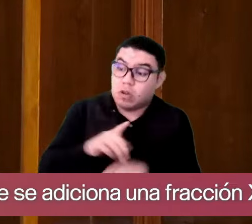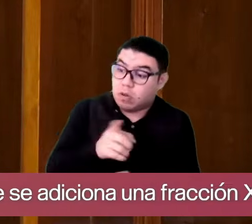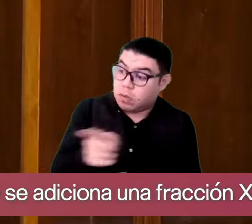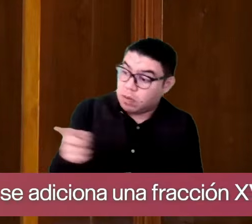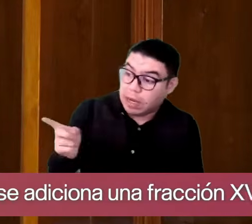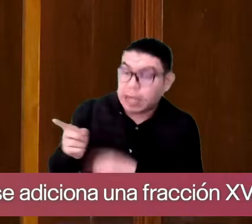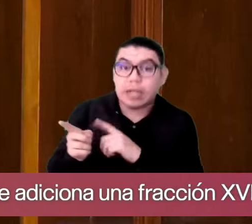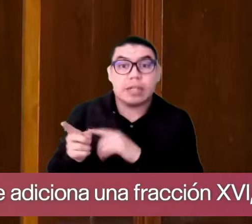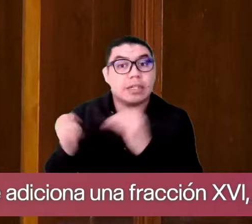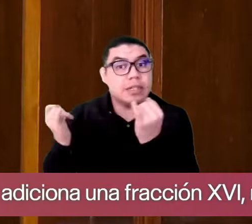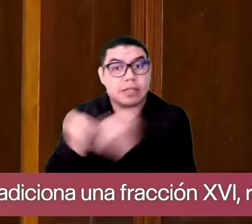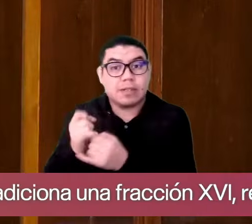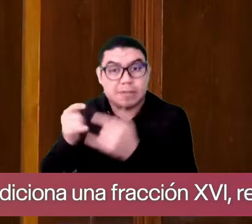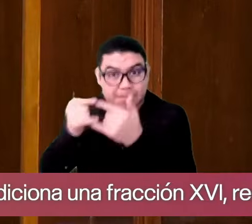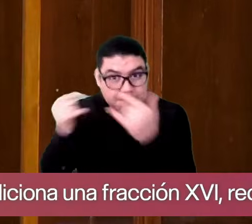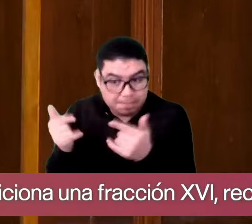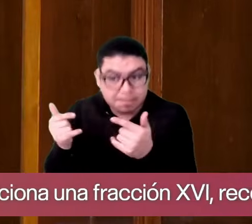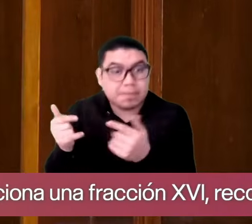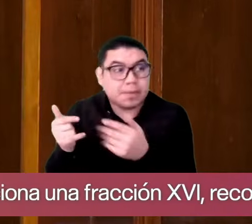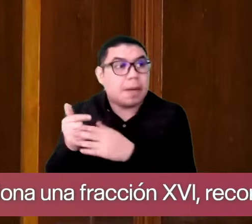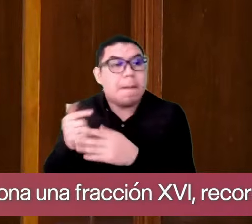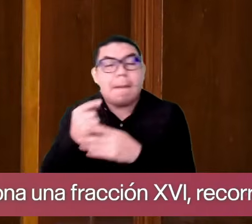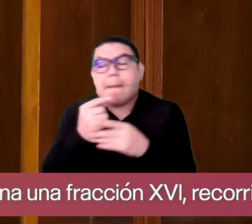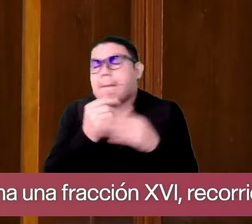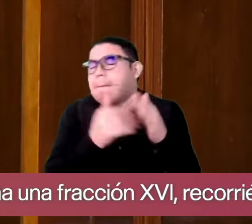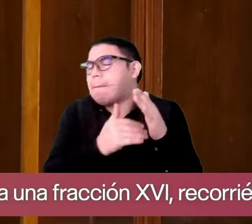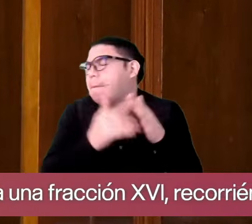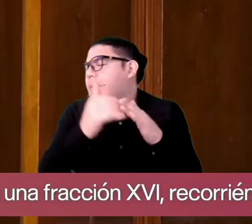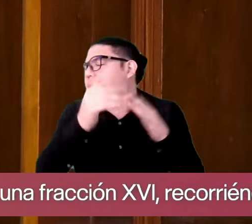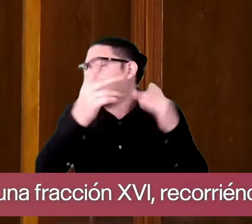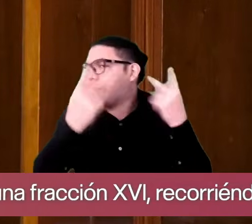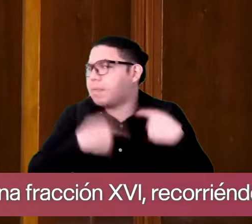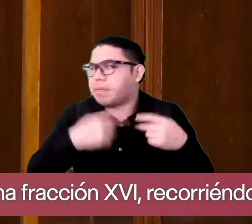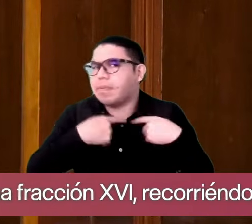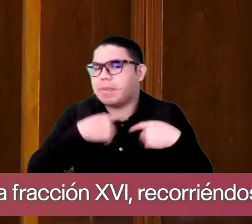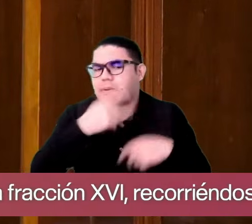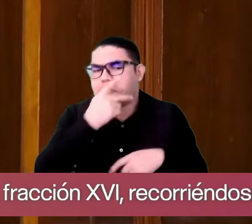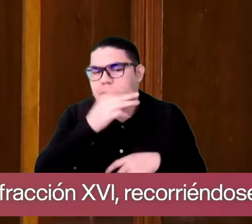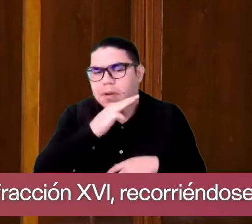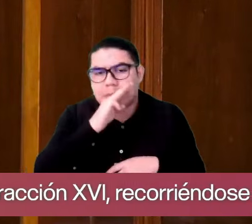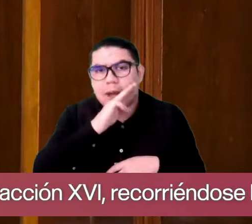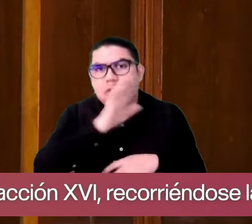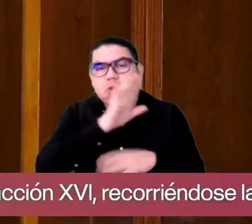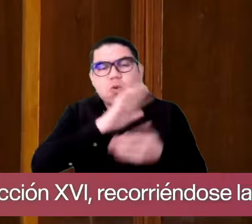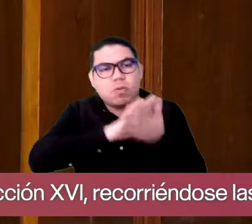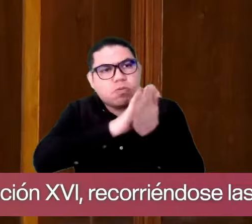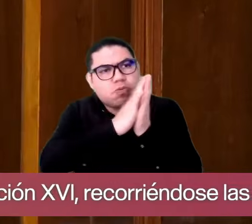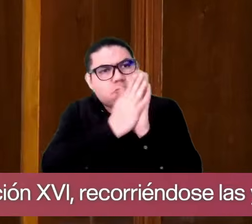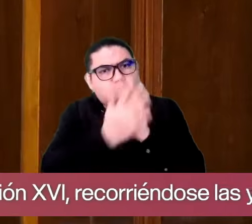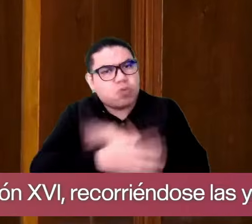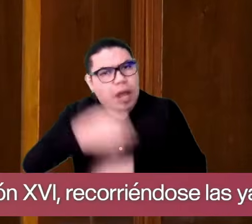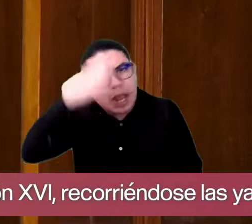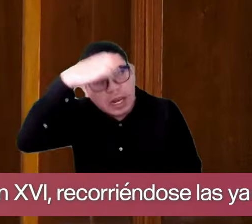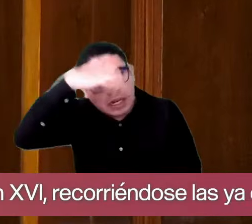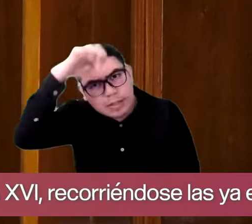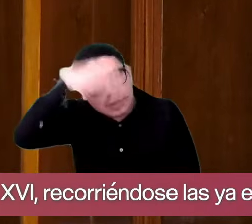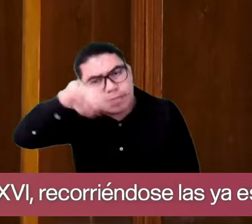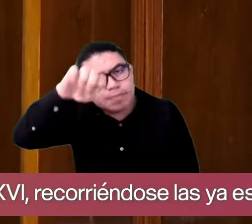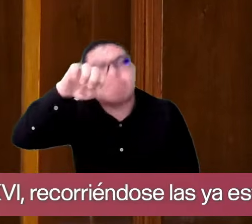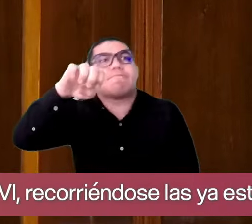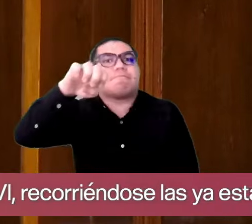de padres y madres buscadoras en México se han convertido en expertos, se han convertido en